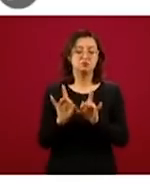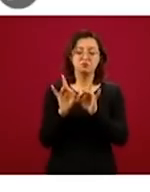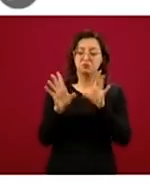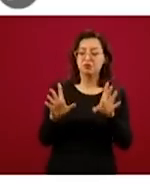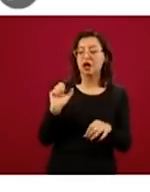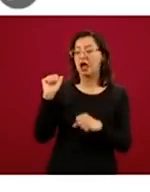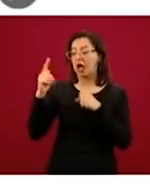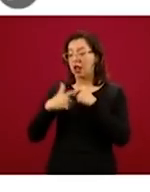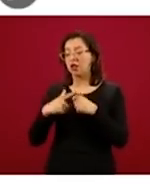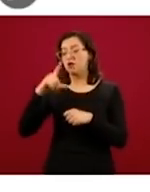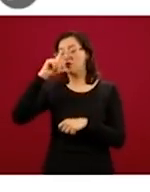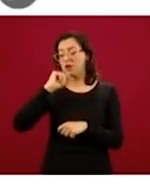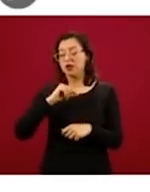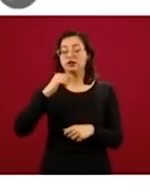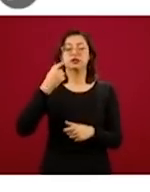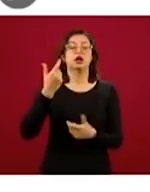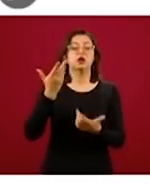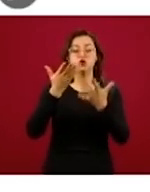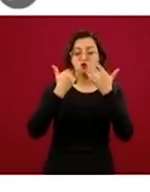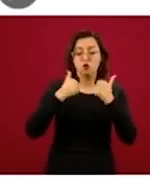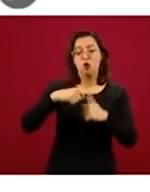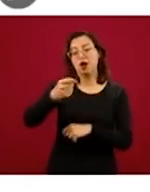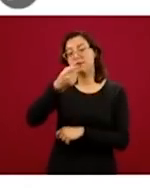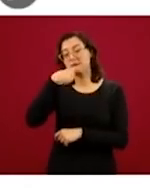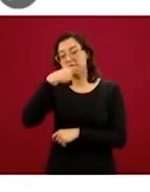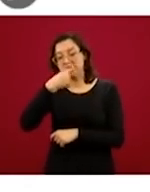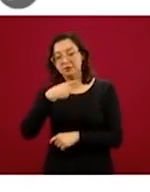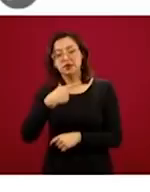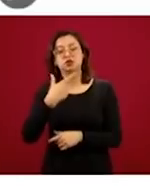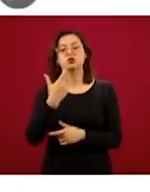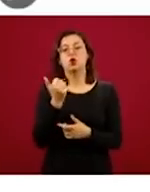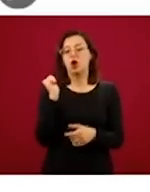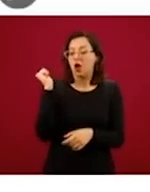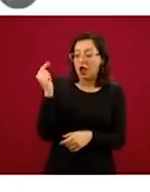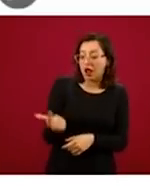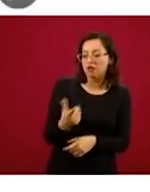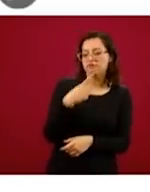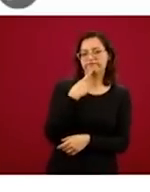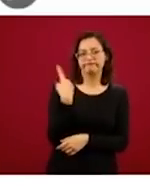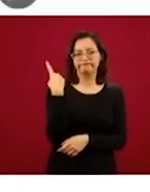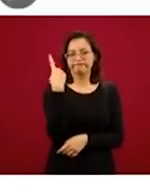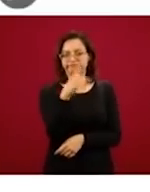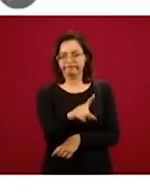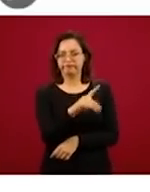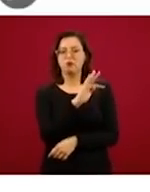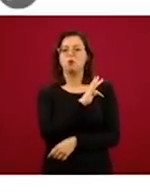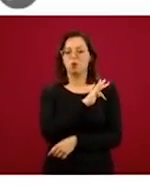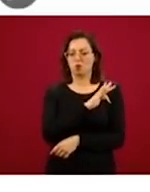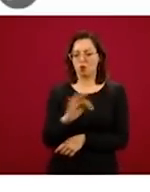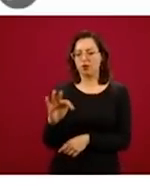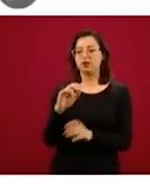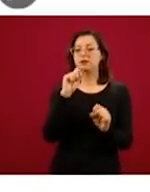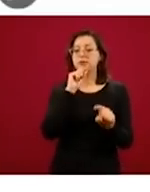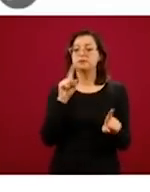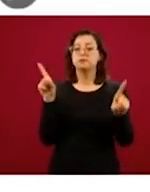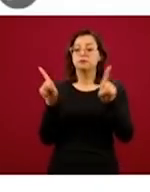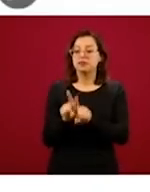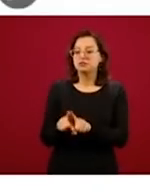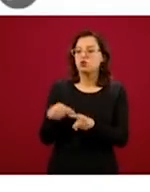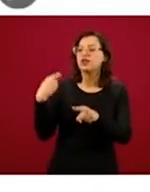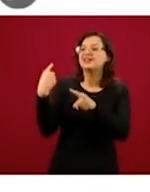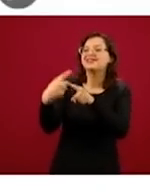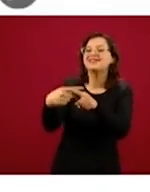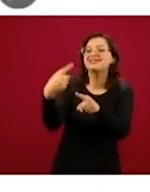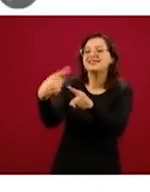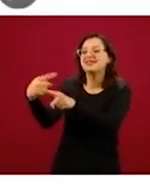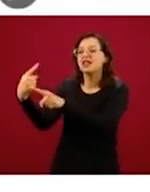incluido el abasto o desabasto de medicamentos y que podamos tener precisión hemos insistido denuncias